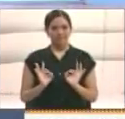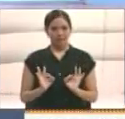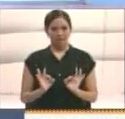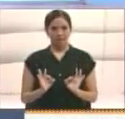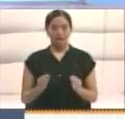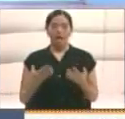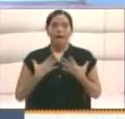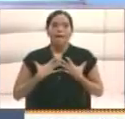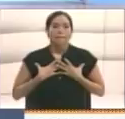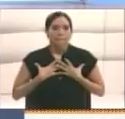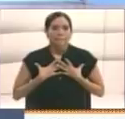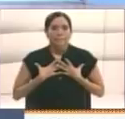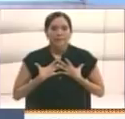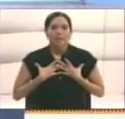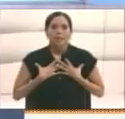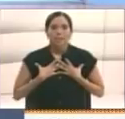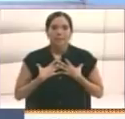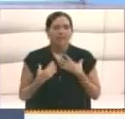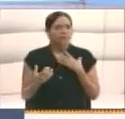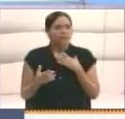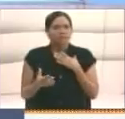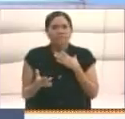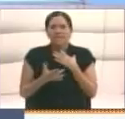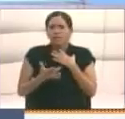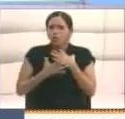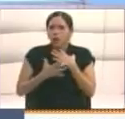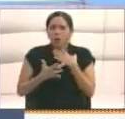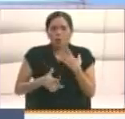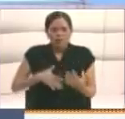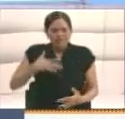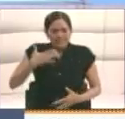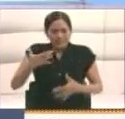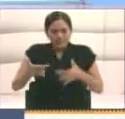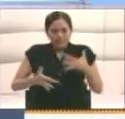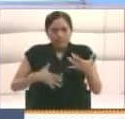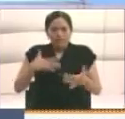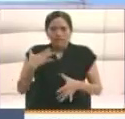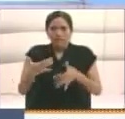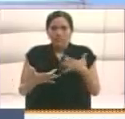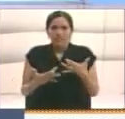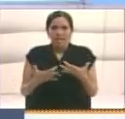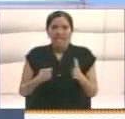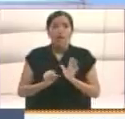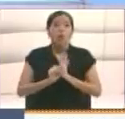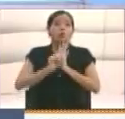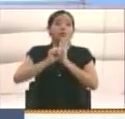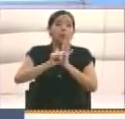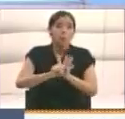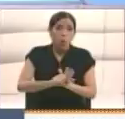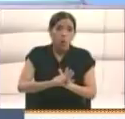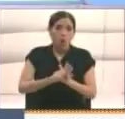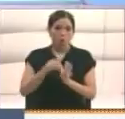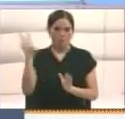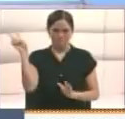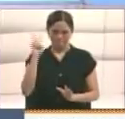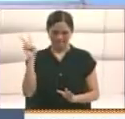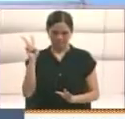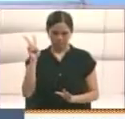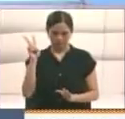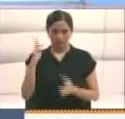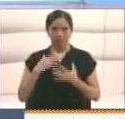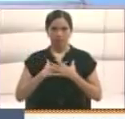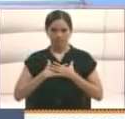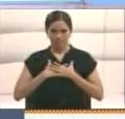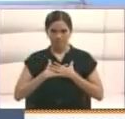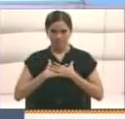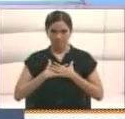mí me toca mucho, en lo sentimental, en lo simbólico como venezolano.